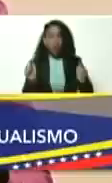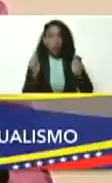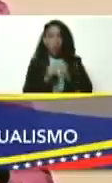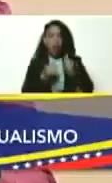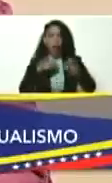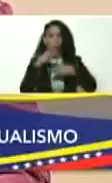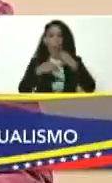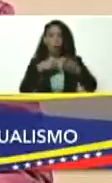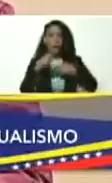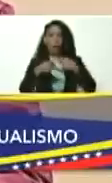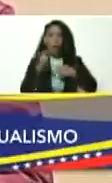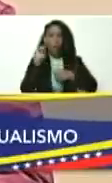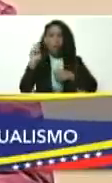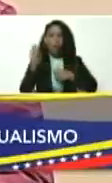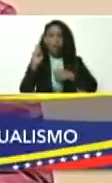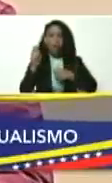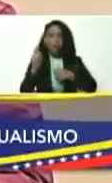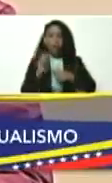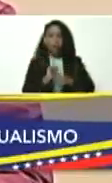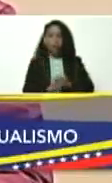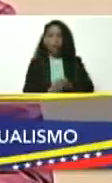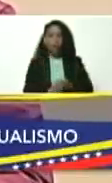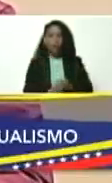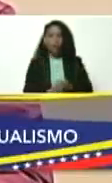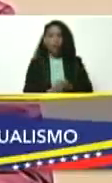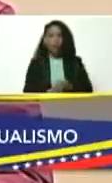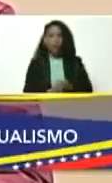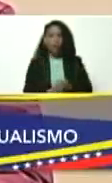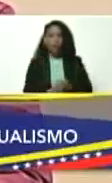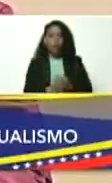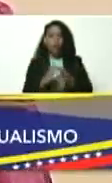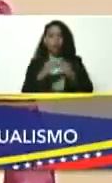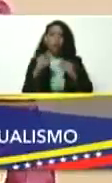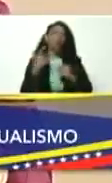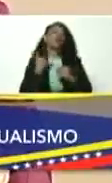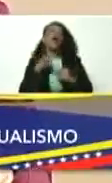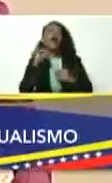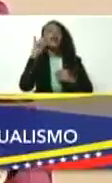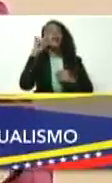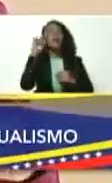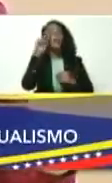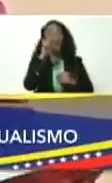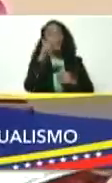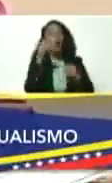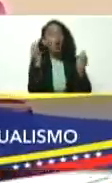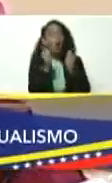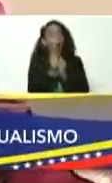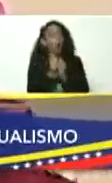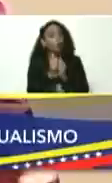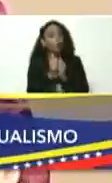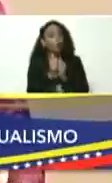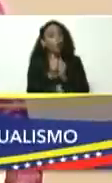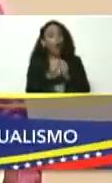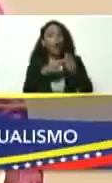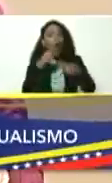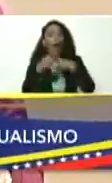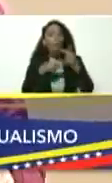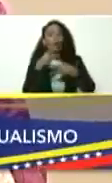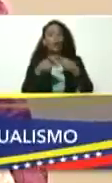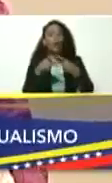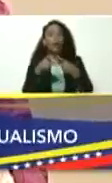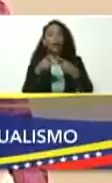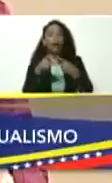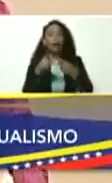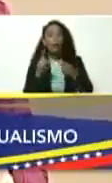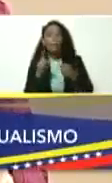política de inversión todo lo que tiene que ver con las políticas de ingreso